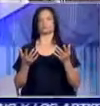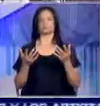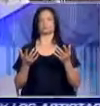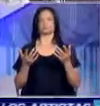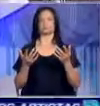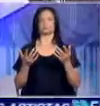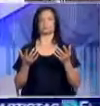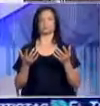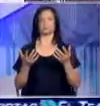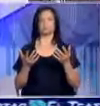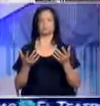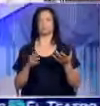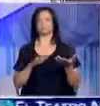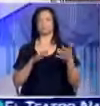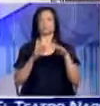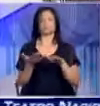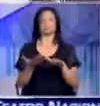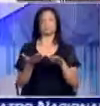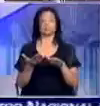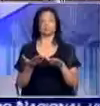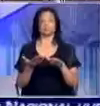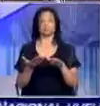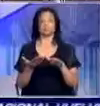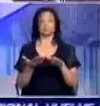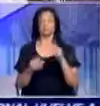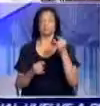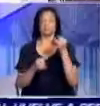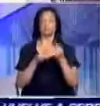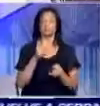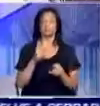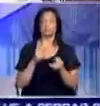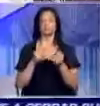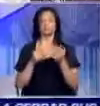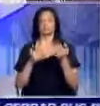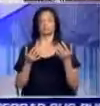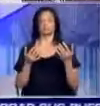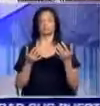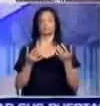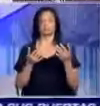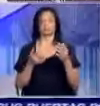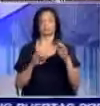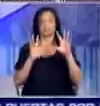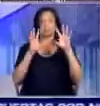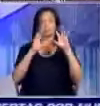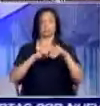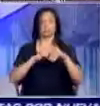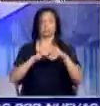gente nos moriremos y el último que apague la luz eee